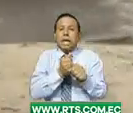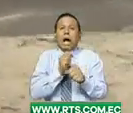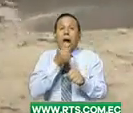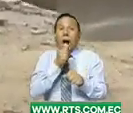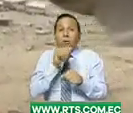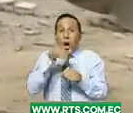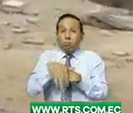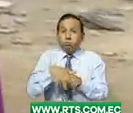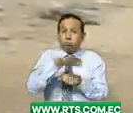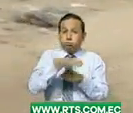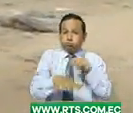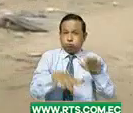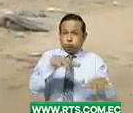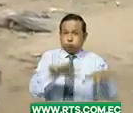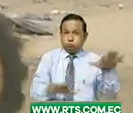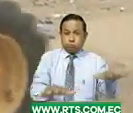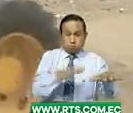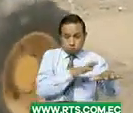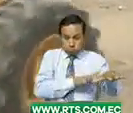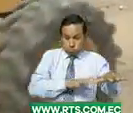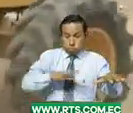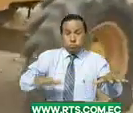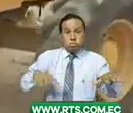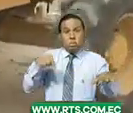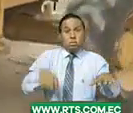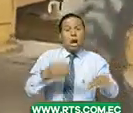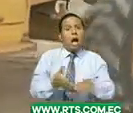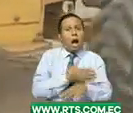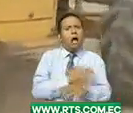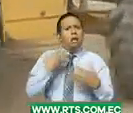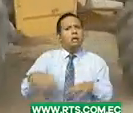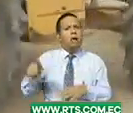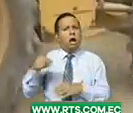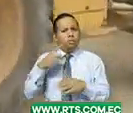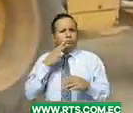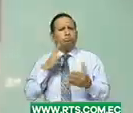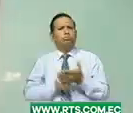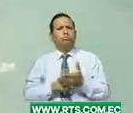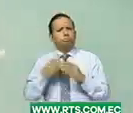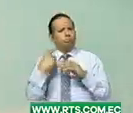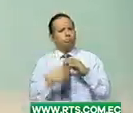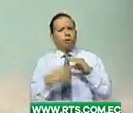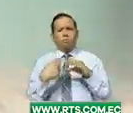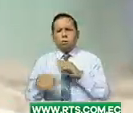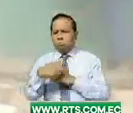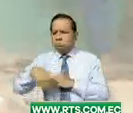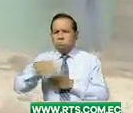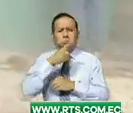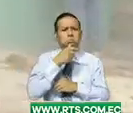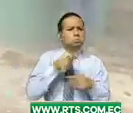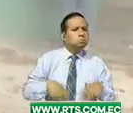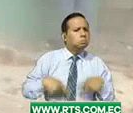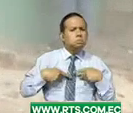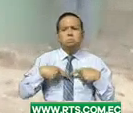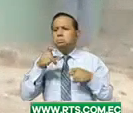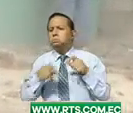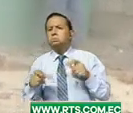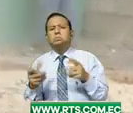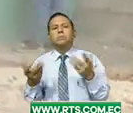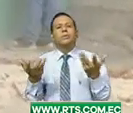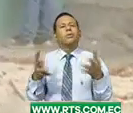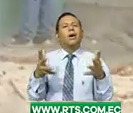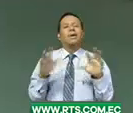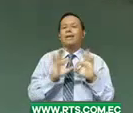Claro, todas están dentro del área protegida, se han notificado, se las ha indicado, pero nadie ni siquiera habita aquí. Pero resulta que estos domicilios construidos